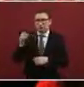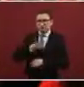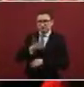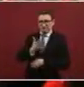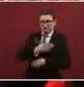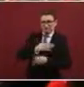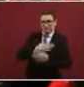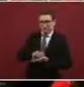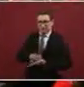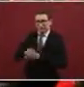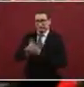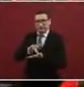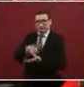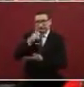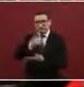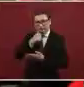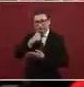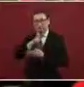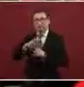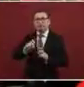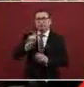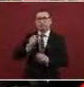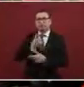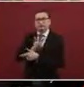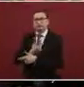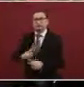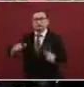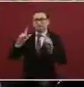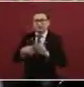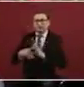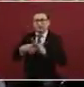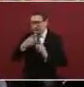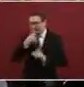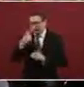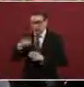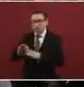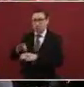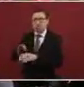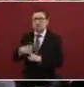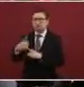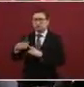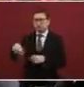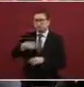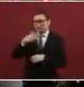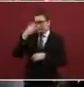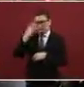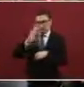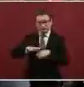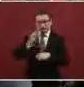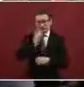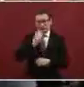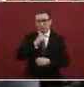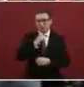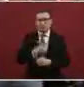la luz de la libertad y de la convivencia democrática. Ese ejemplo de dignidad lo recordaremos siempre. Señoras y señores,